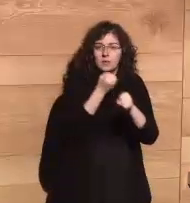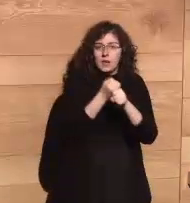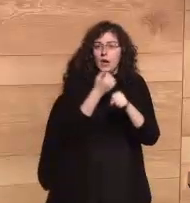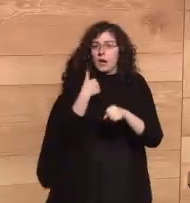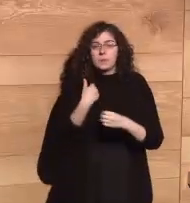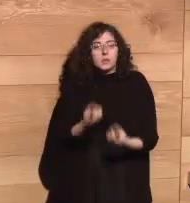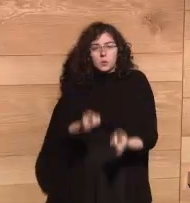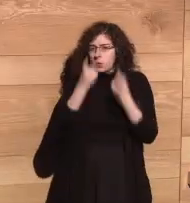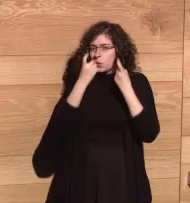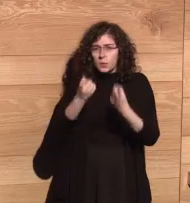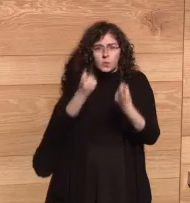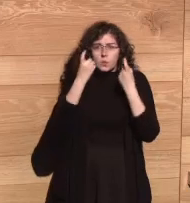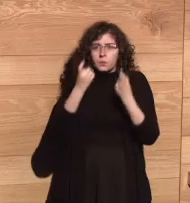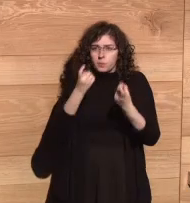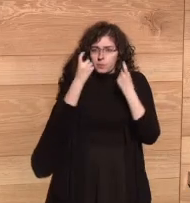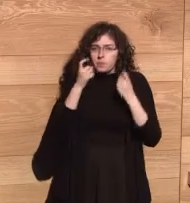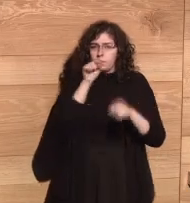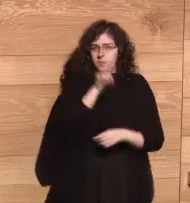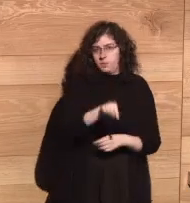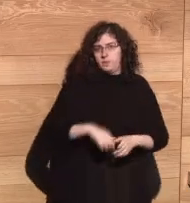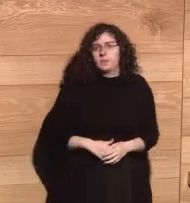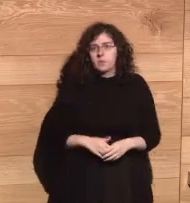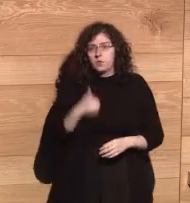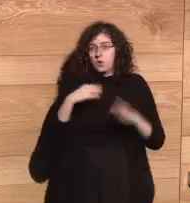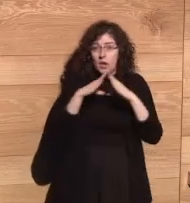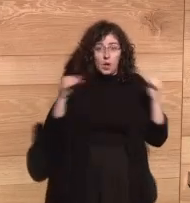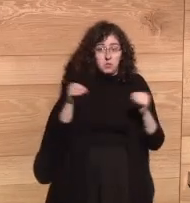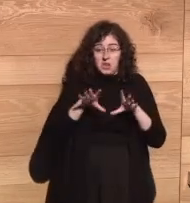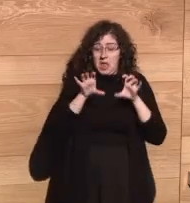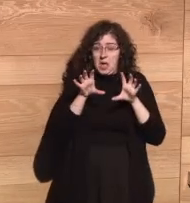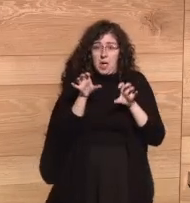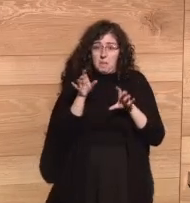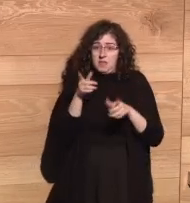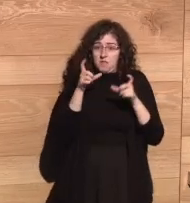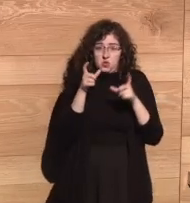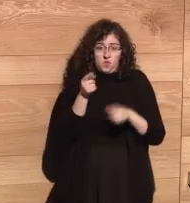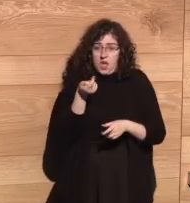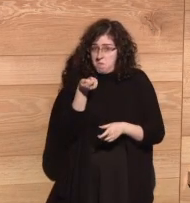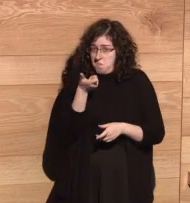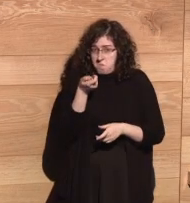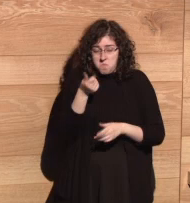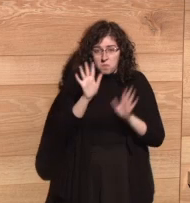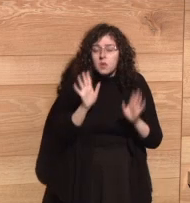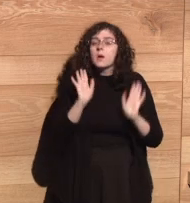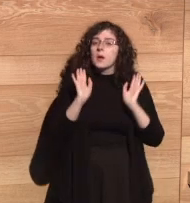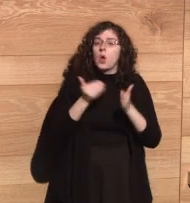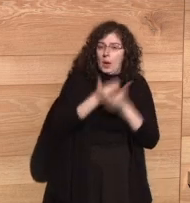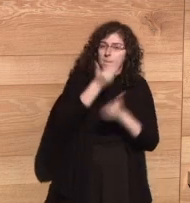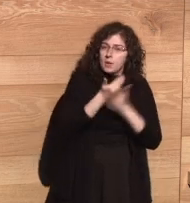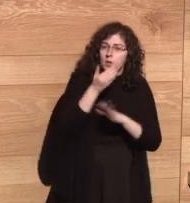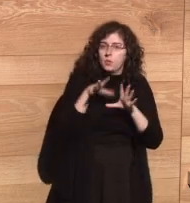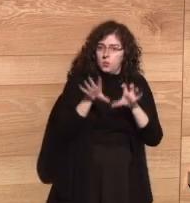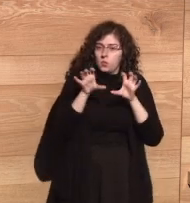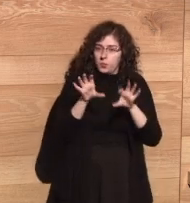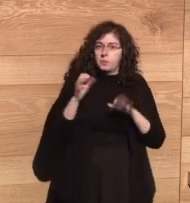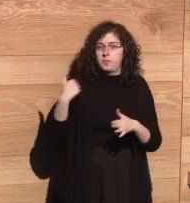escuela, fue el periódico. La verdad yo en la universidad no aprendí mucho de fotografía y el periódico sí fue, yo hasta